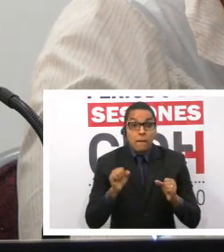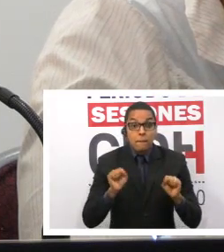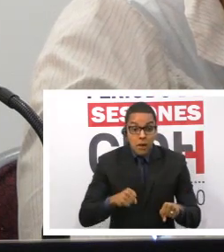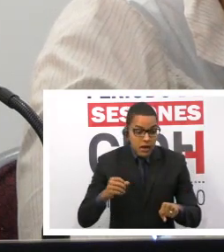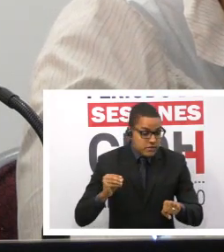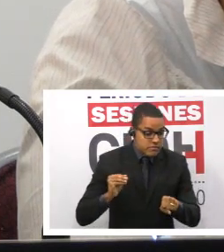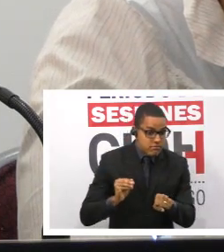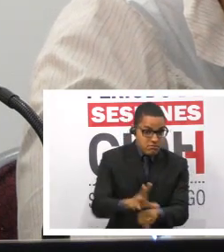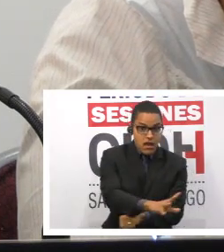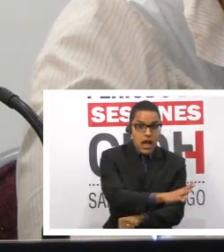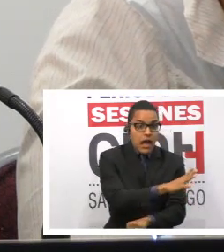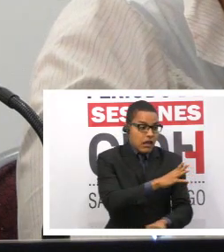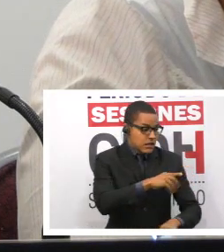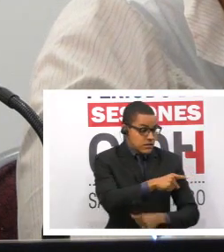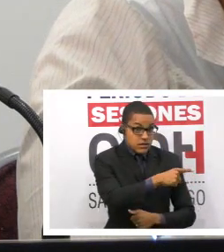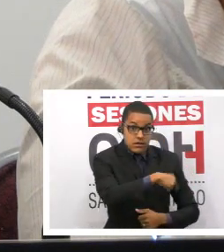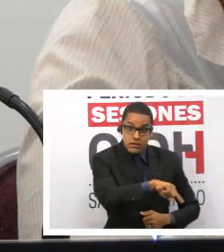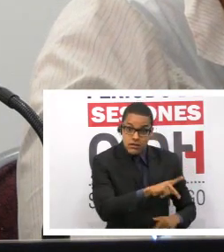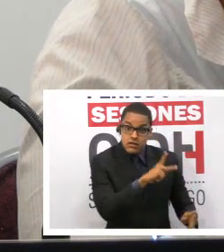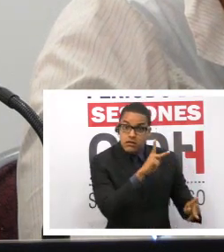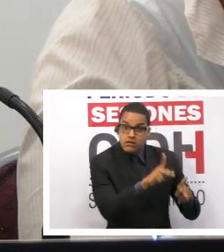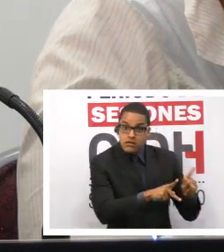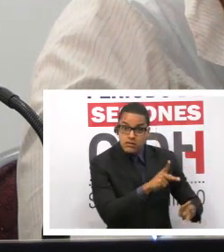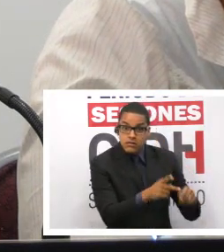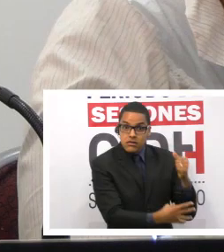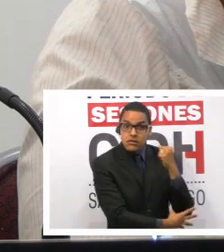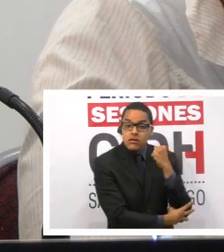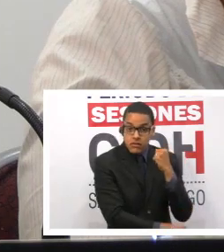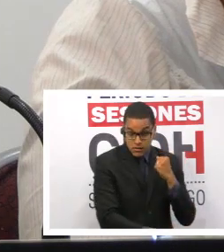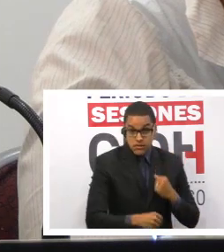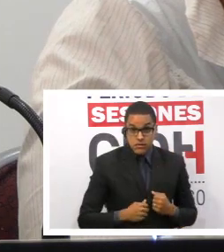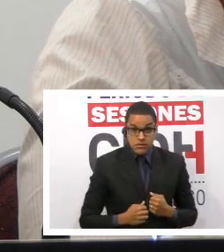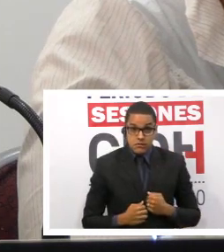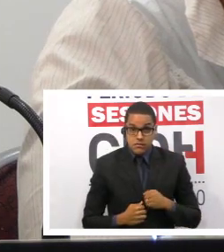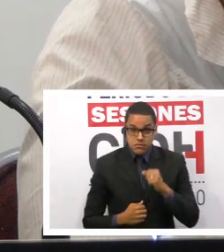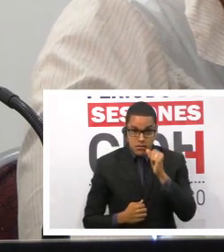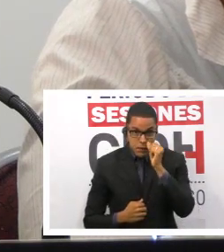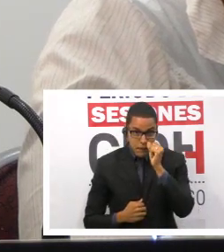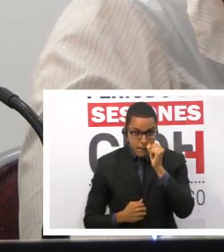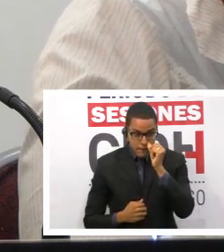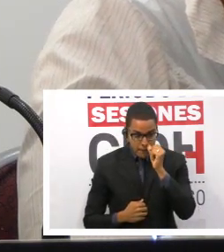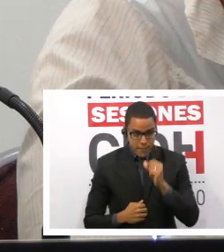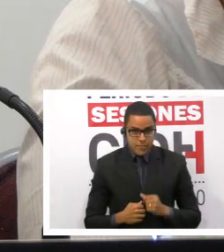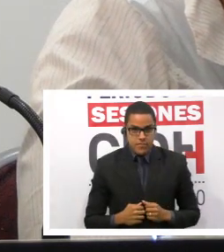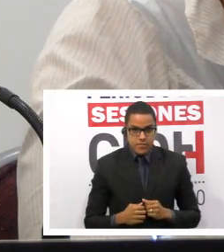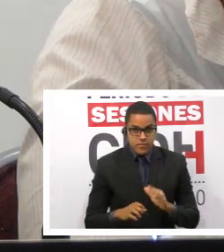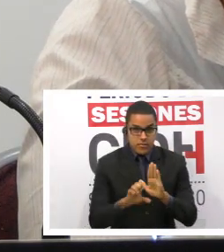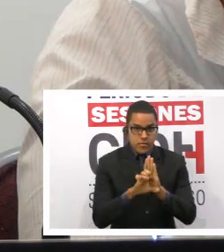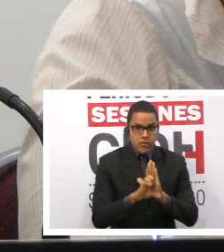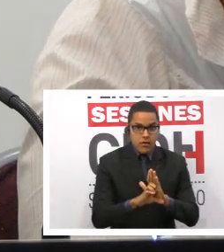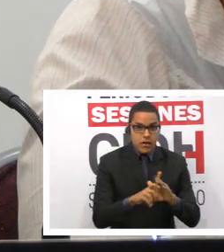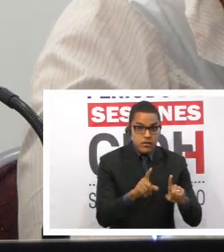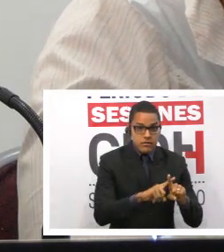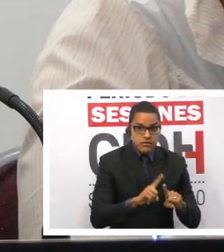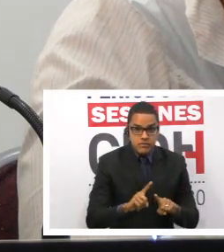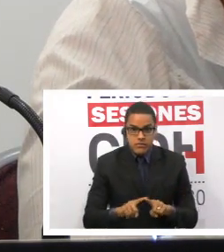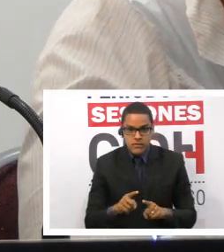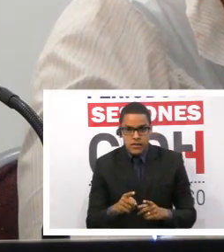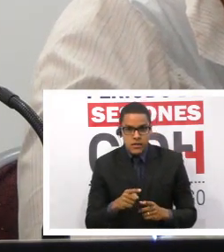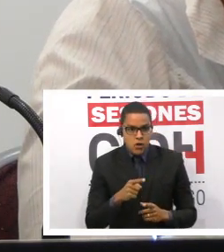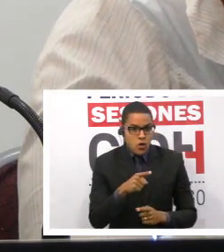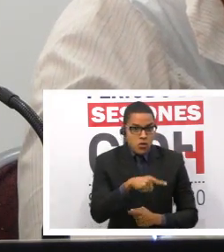el derecho a un hábitat digno de los sectores más vulnerables de la población estos ejemplos ponen en evidencia que la argentina- en línea con el escenario regional